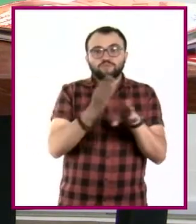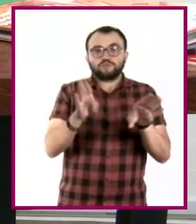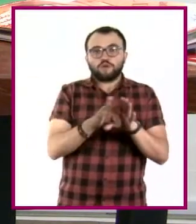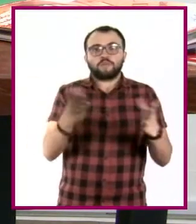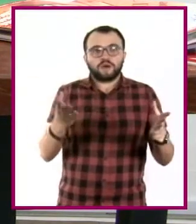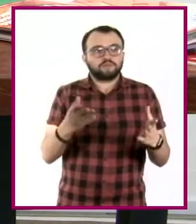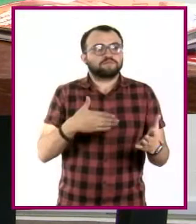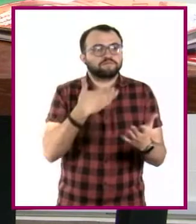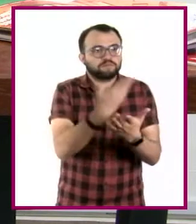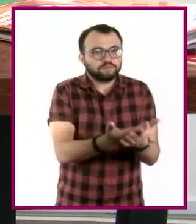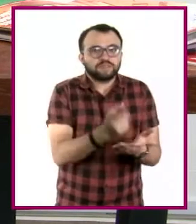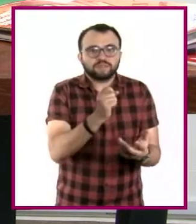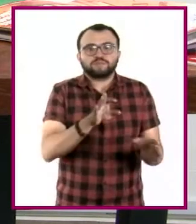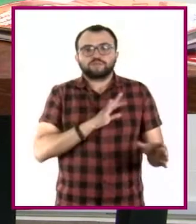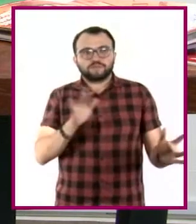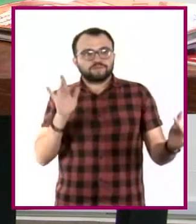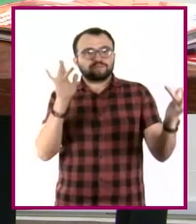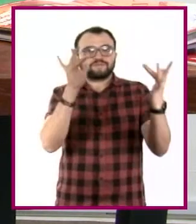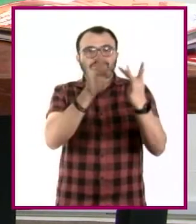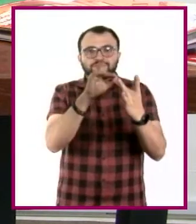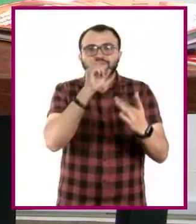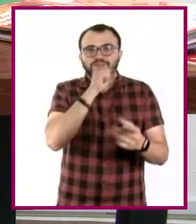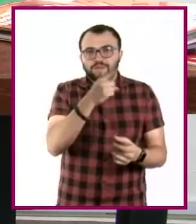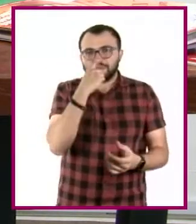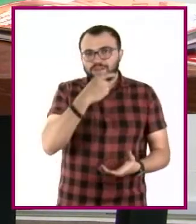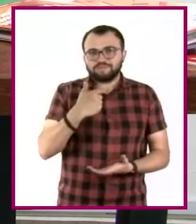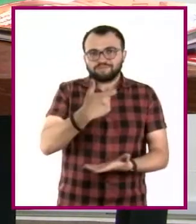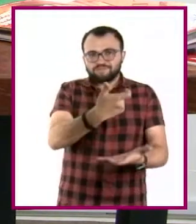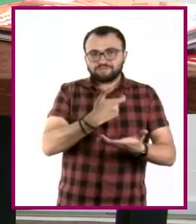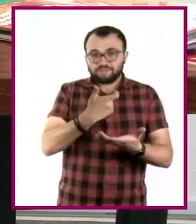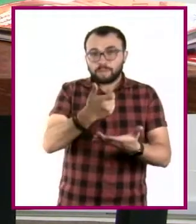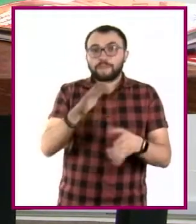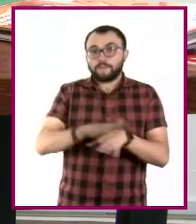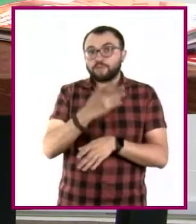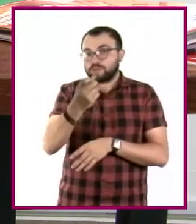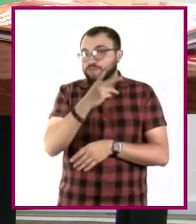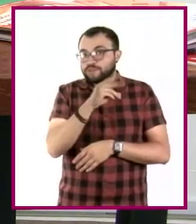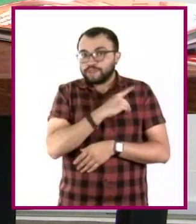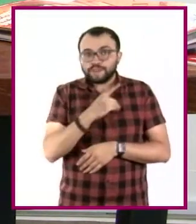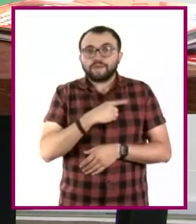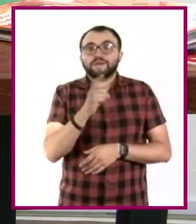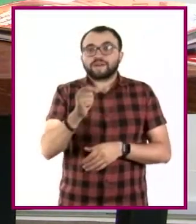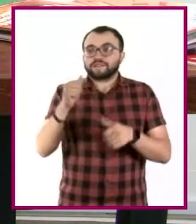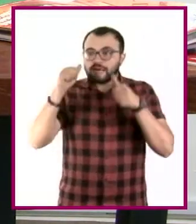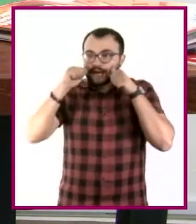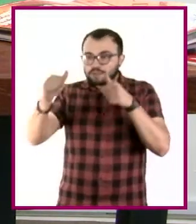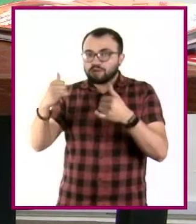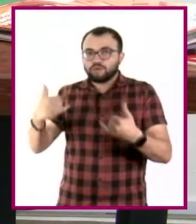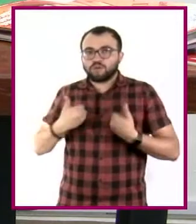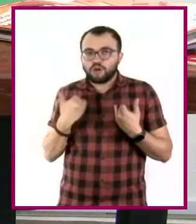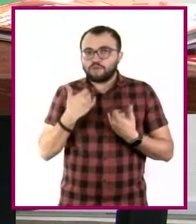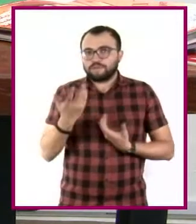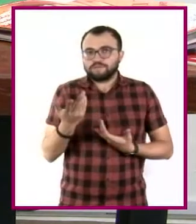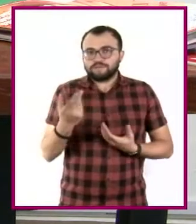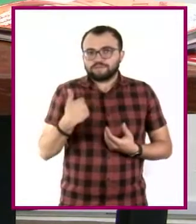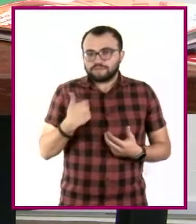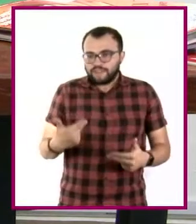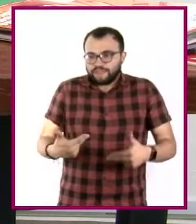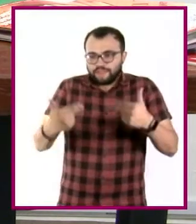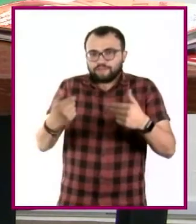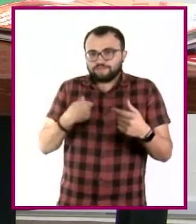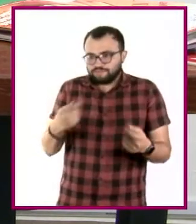conectadas. Por esta razón, es crucial que el potencial juvenil no pase de inadvertido. No hay mejor negocio que invertir en las